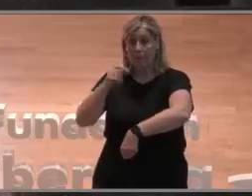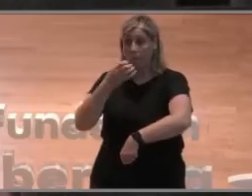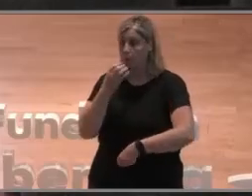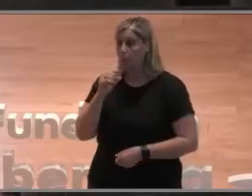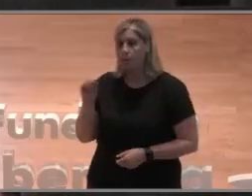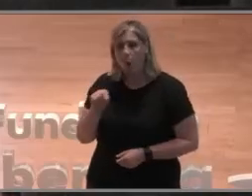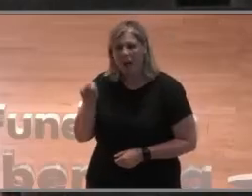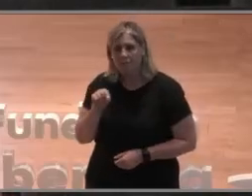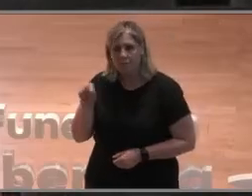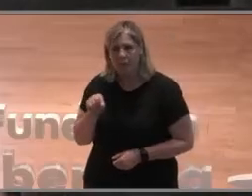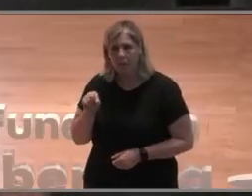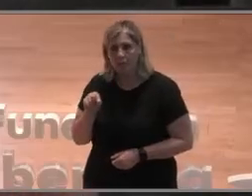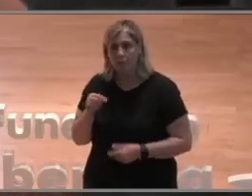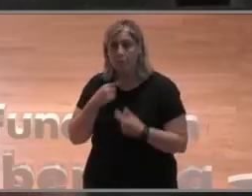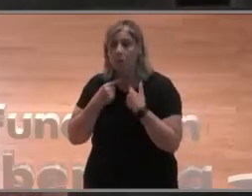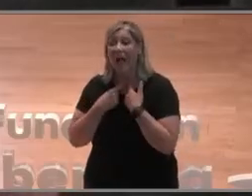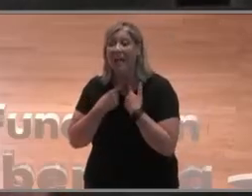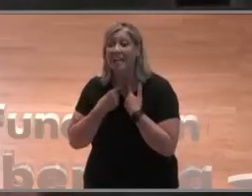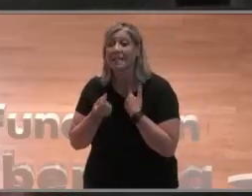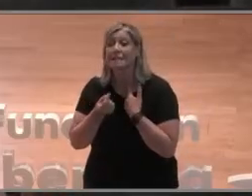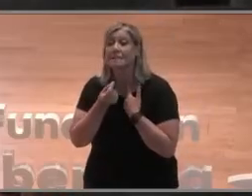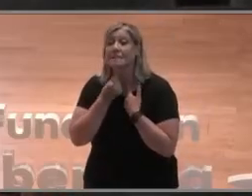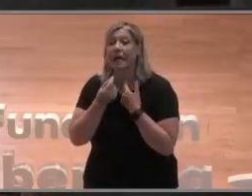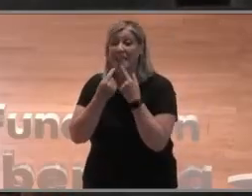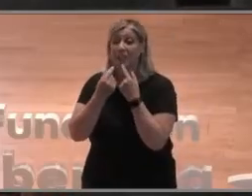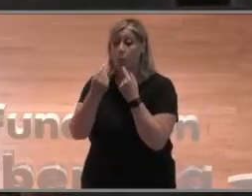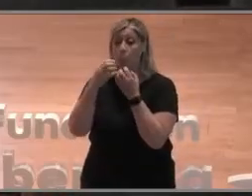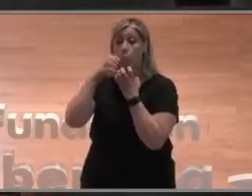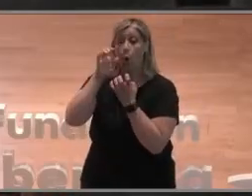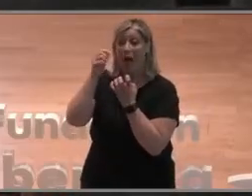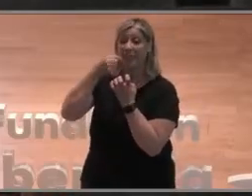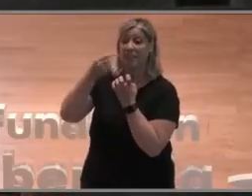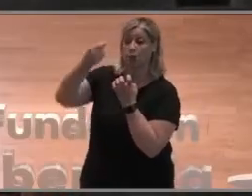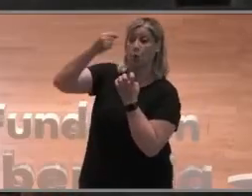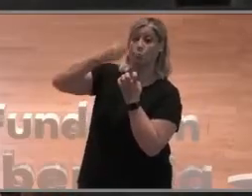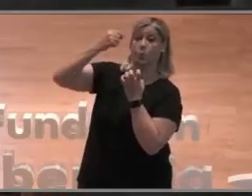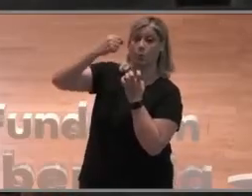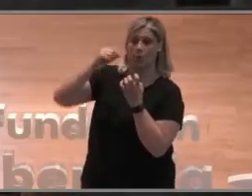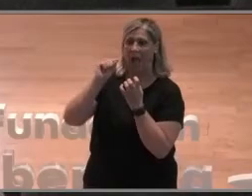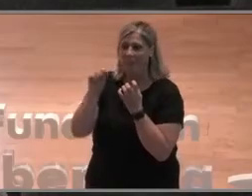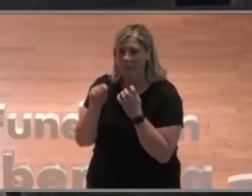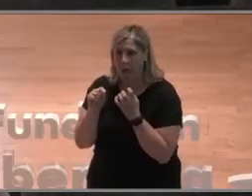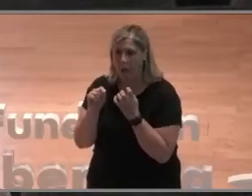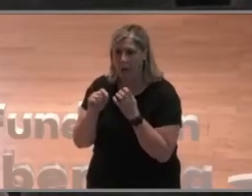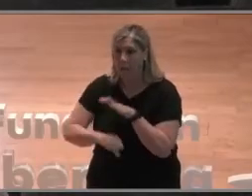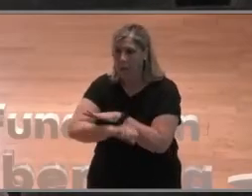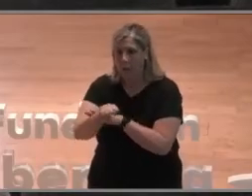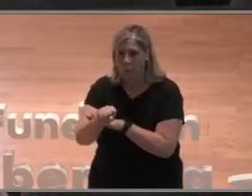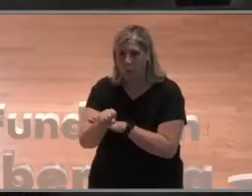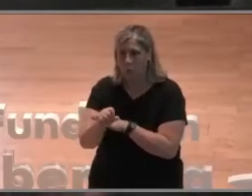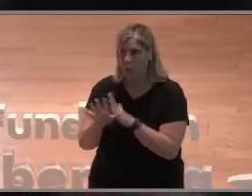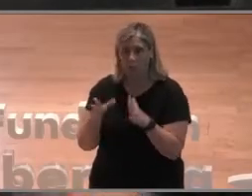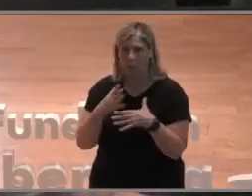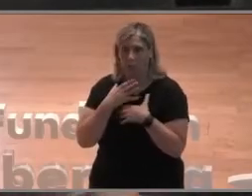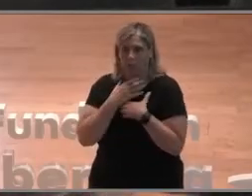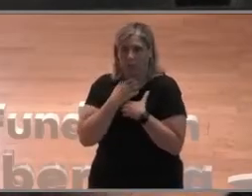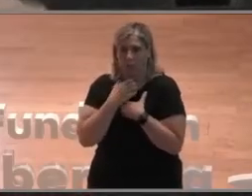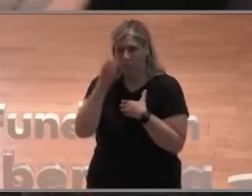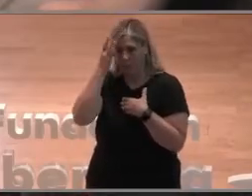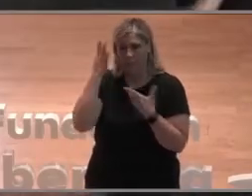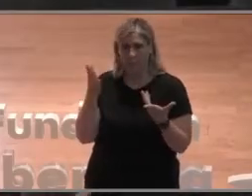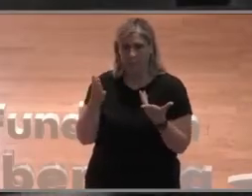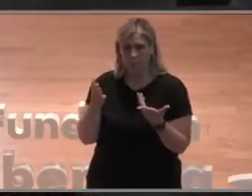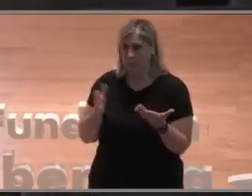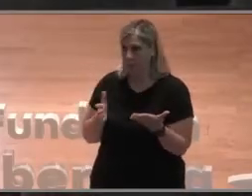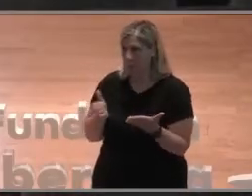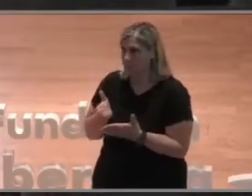avispa aquí, en la glotis, o se te mete por dentro, que estás en el campo y no llegas al sitio, perdón, si estás con más gente, que te